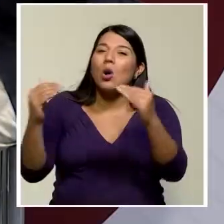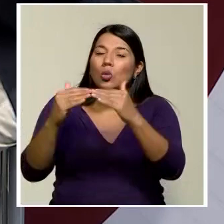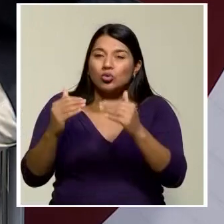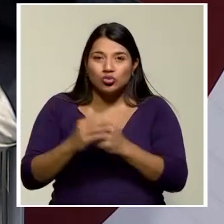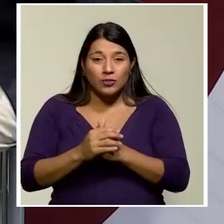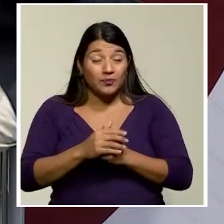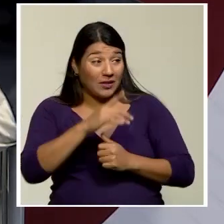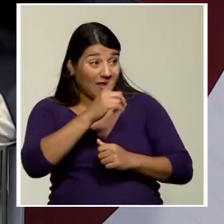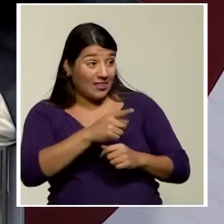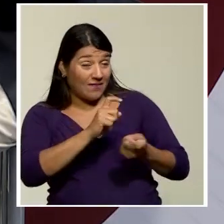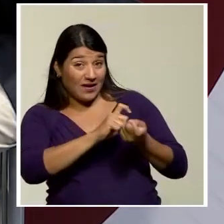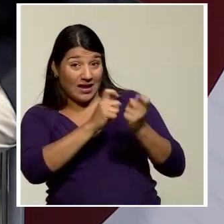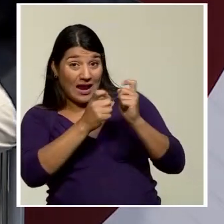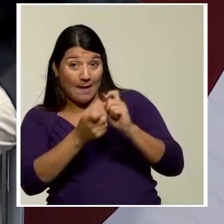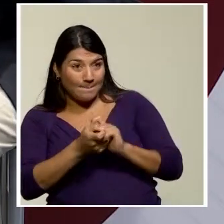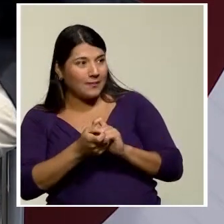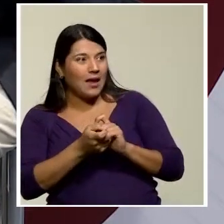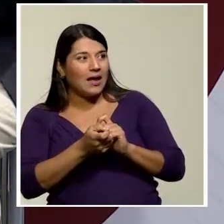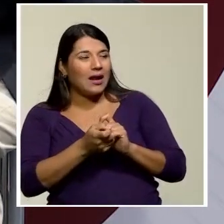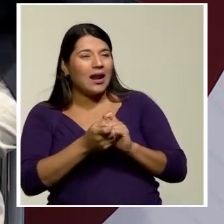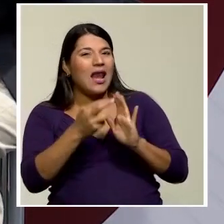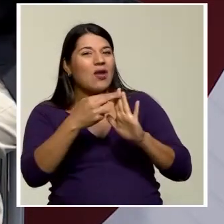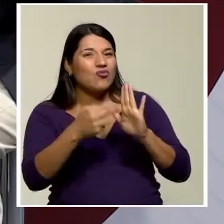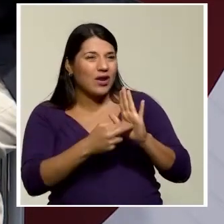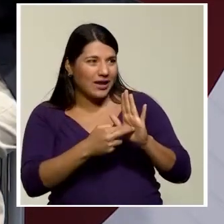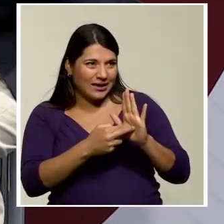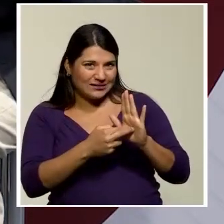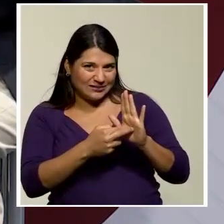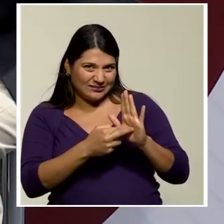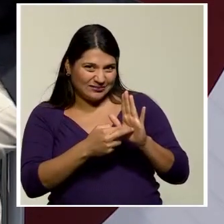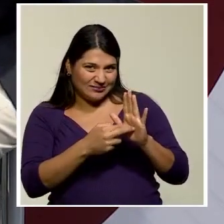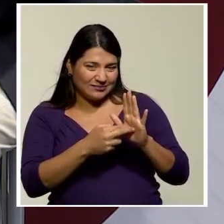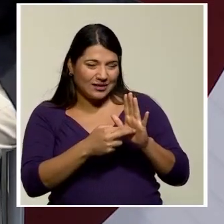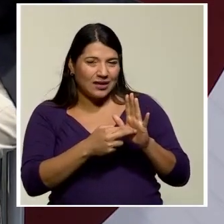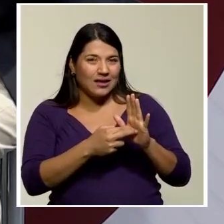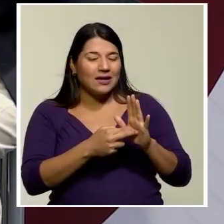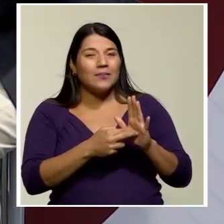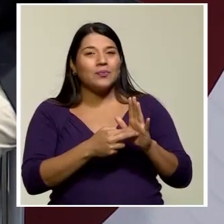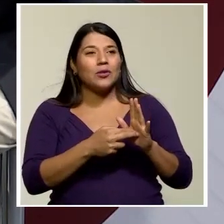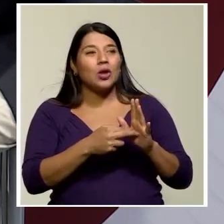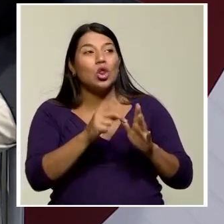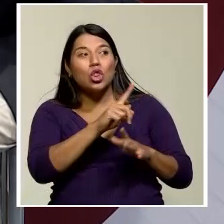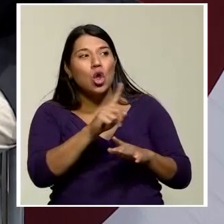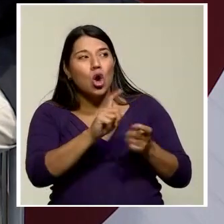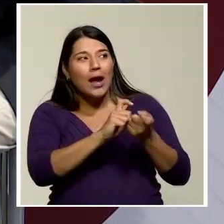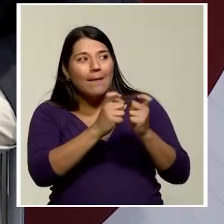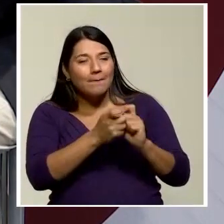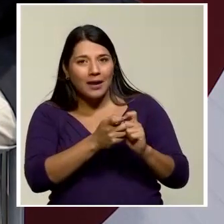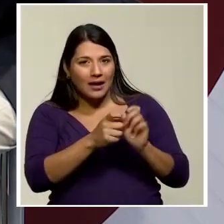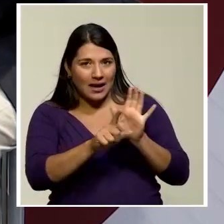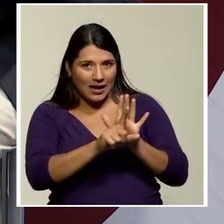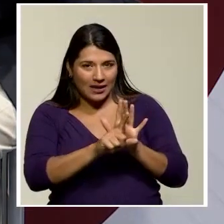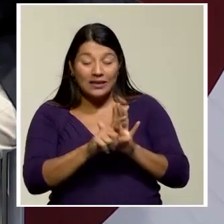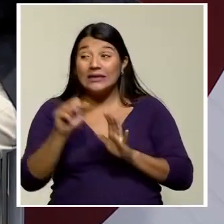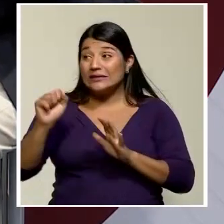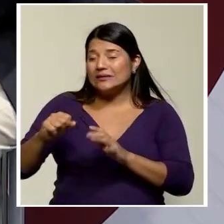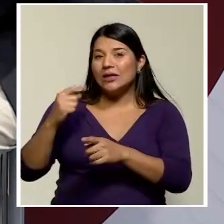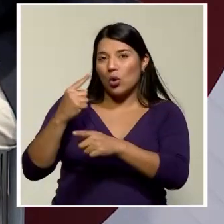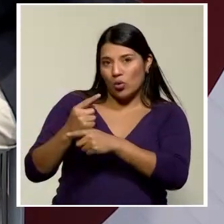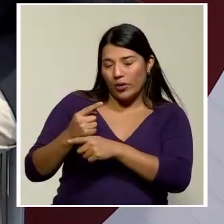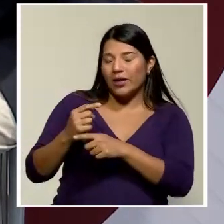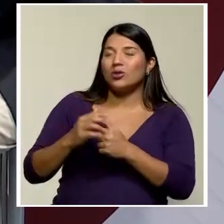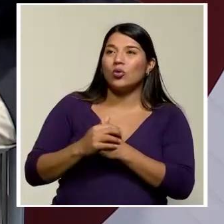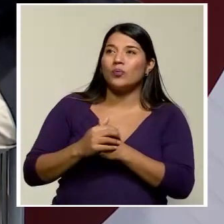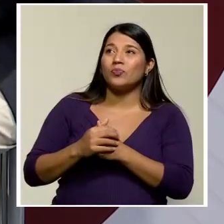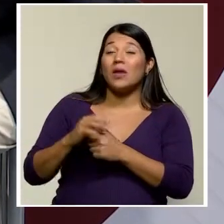la alineación del equipo, no el equipo. Así es. El tema de las cargas, las mal llamadas, que algunos